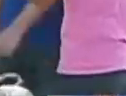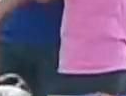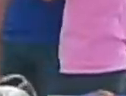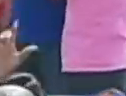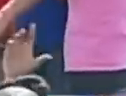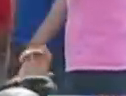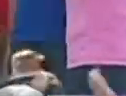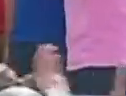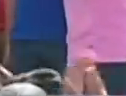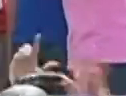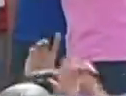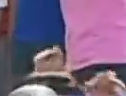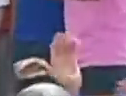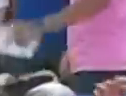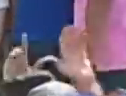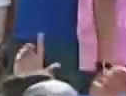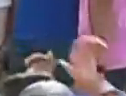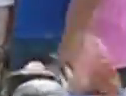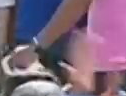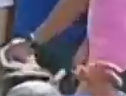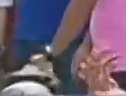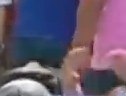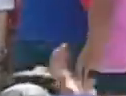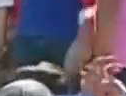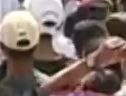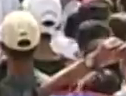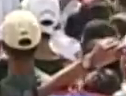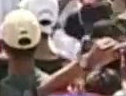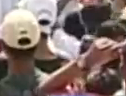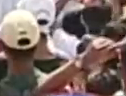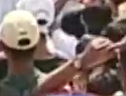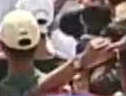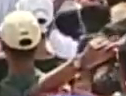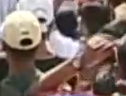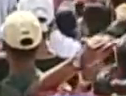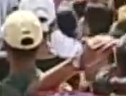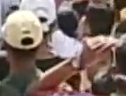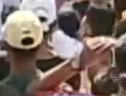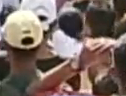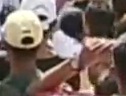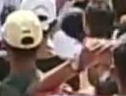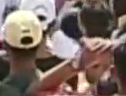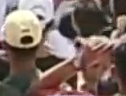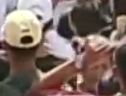del Estado de Aragua, nuestra compañera Aurora Paredes.